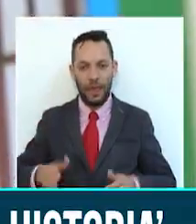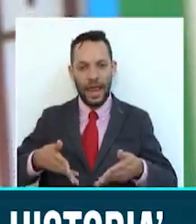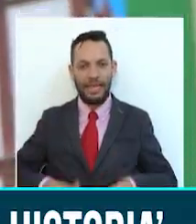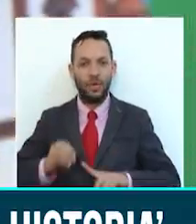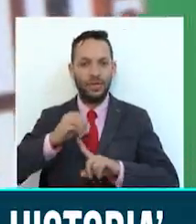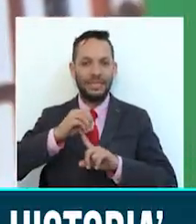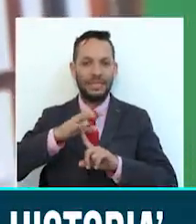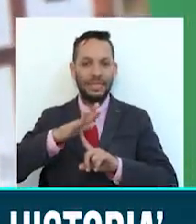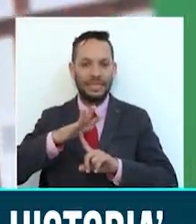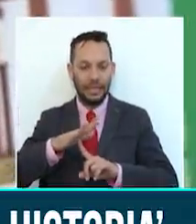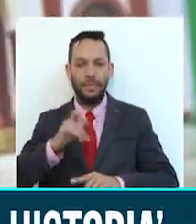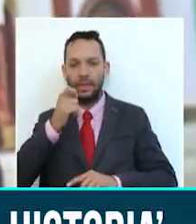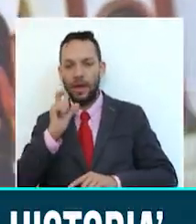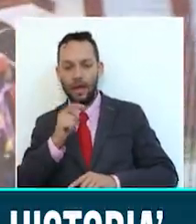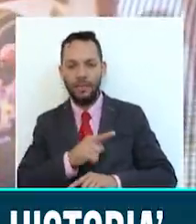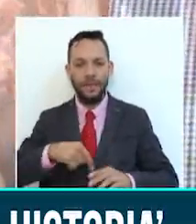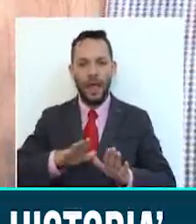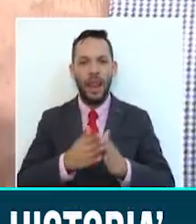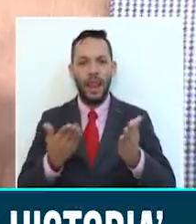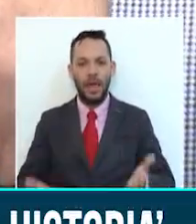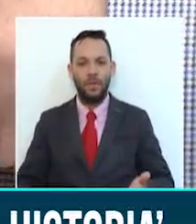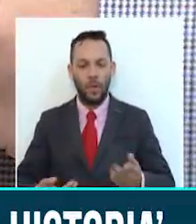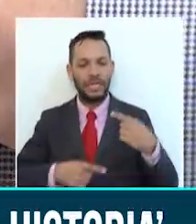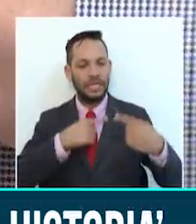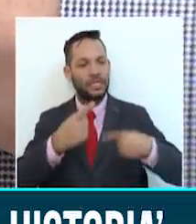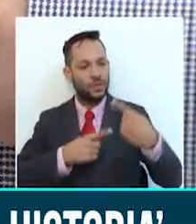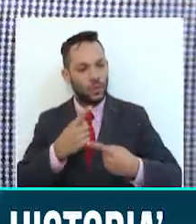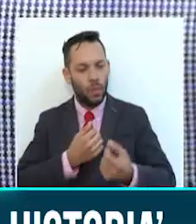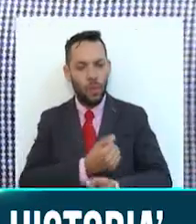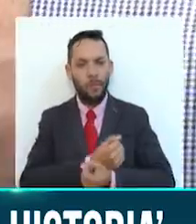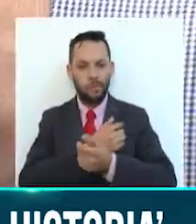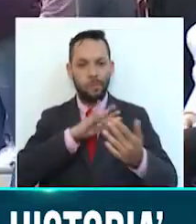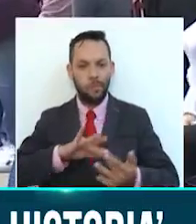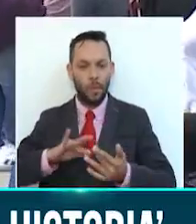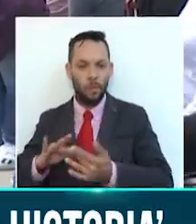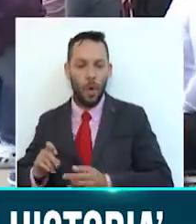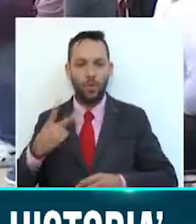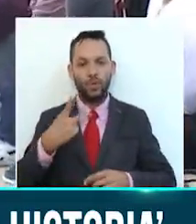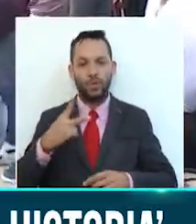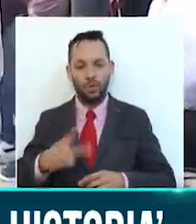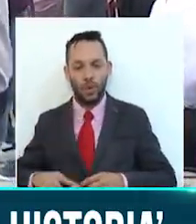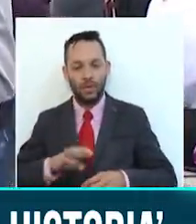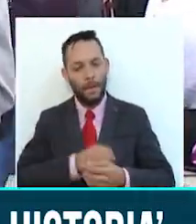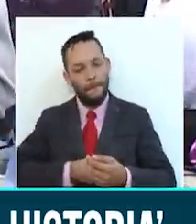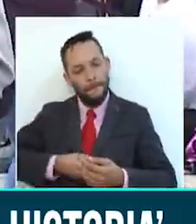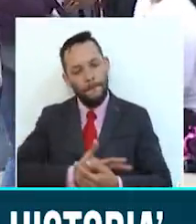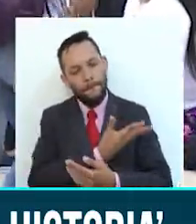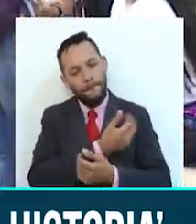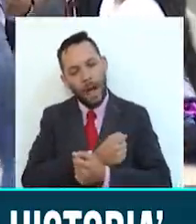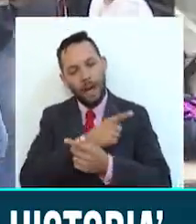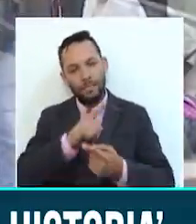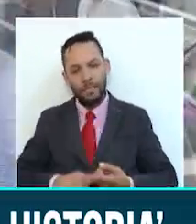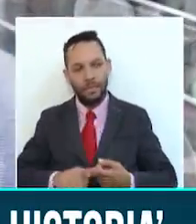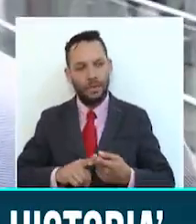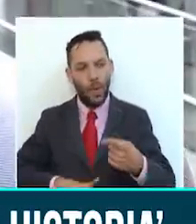lanzó su primer libro denominado Un poema, una historia, el cual está compuesto por 12 poemas y 9 reflexiones. Hace un